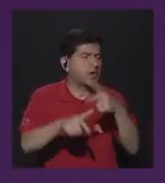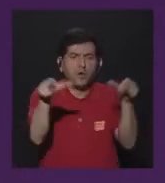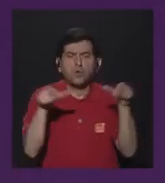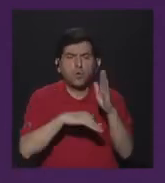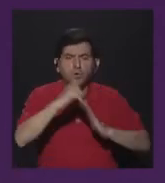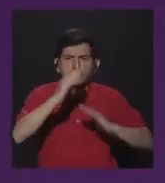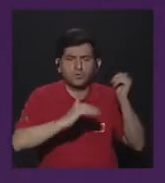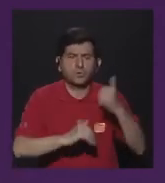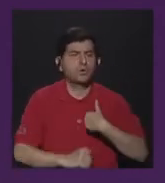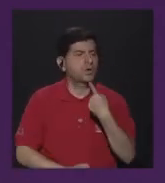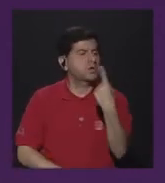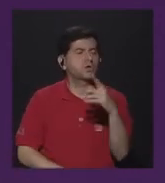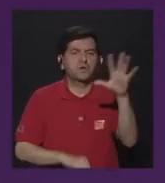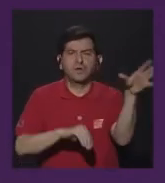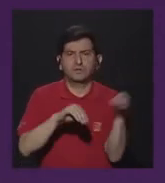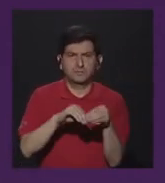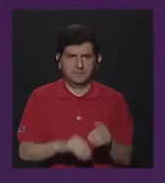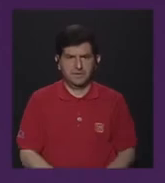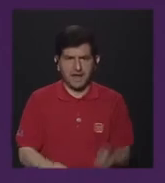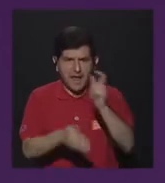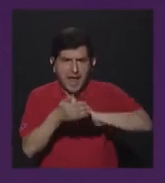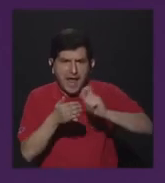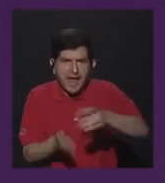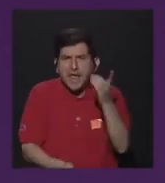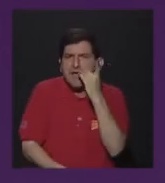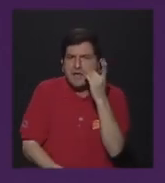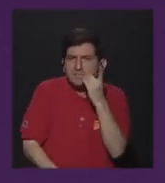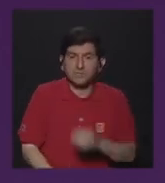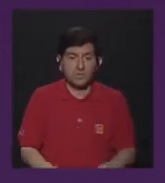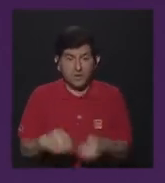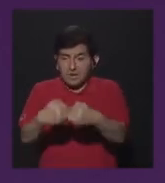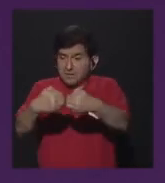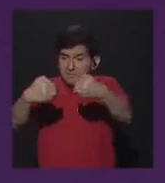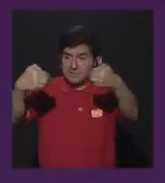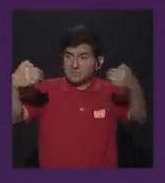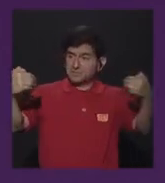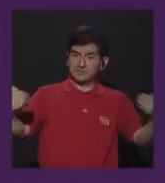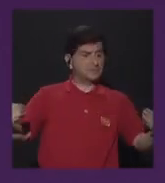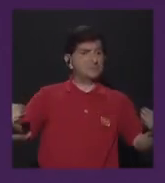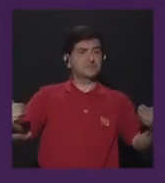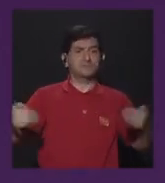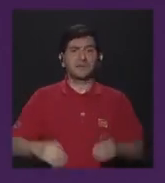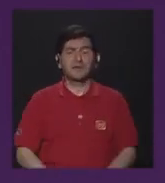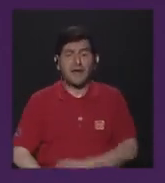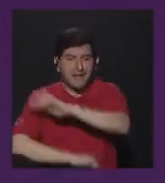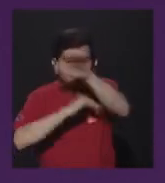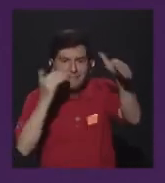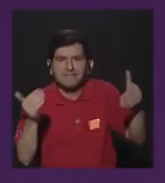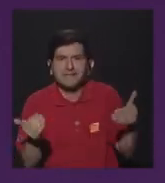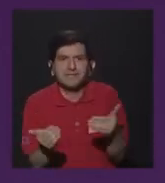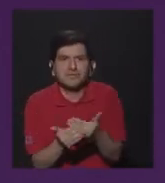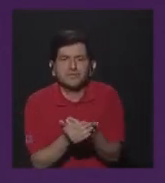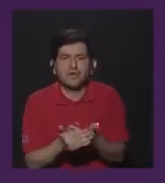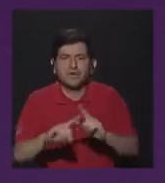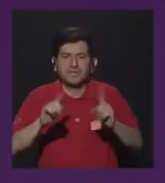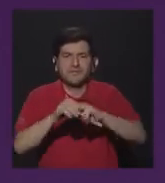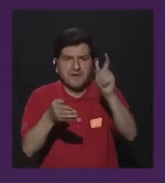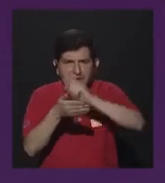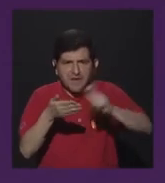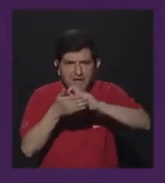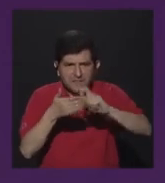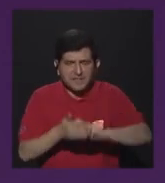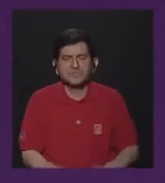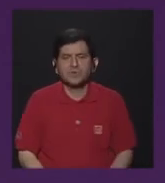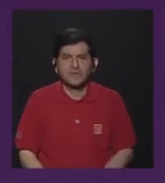también quiero mencionar el hecho de que la escuela ontología va a quedar separada de toda la todas las escuelas de las